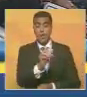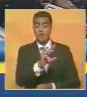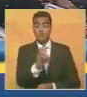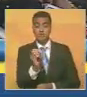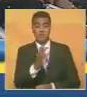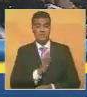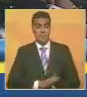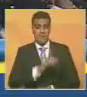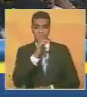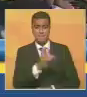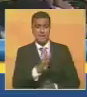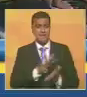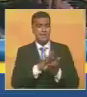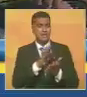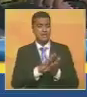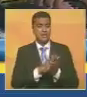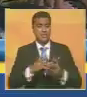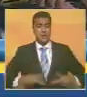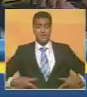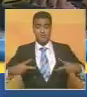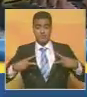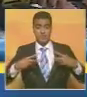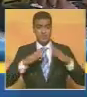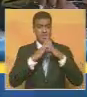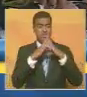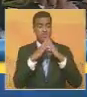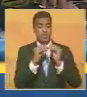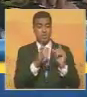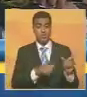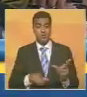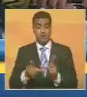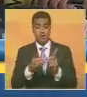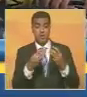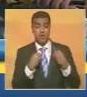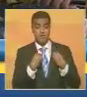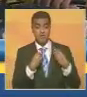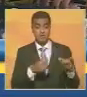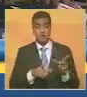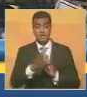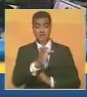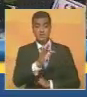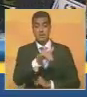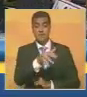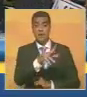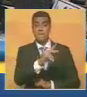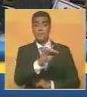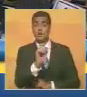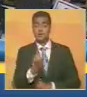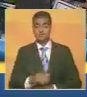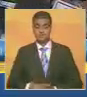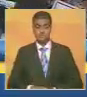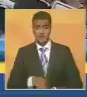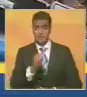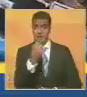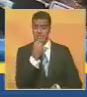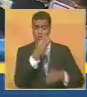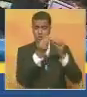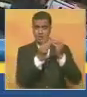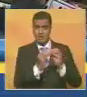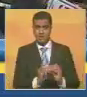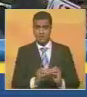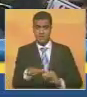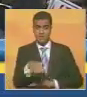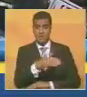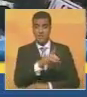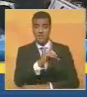afectando la tranquilidad de la vida de todos los moradores y habitantes del municipio Francisco Javier pulgar exigió la reparación del tramo